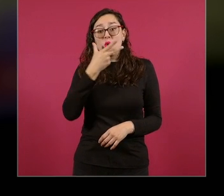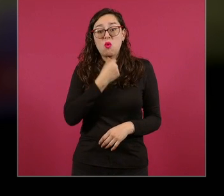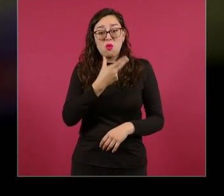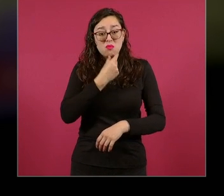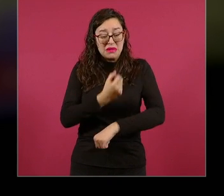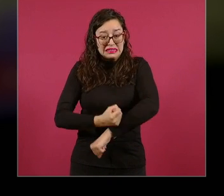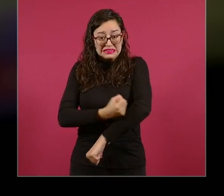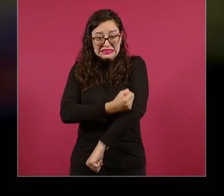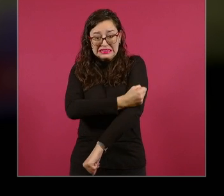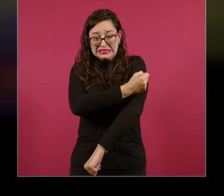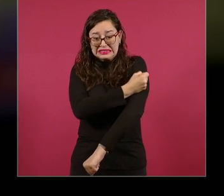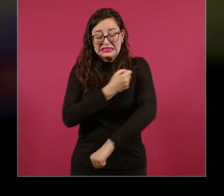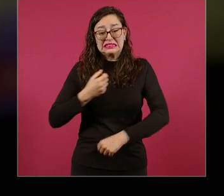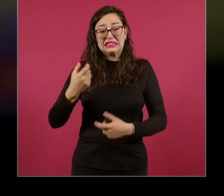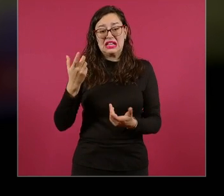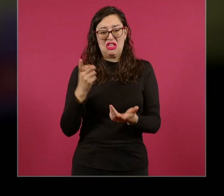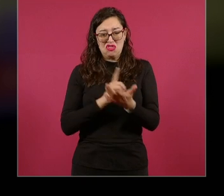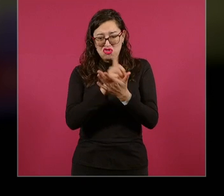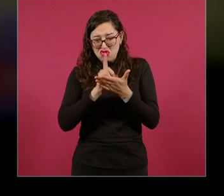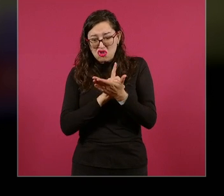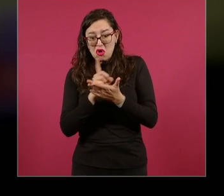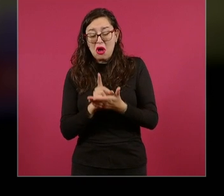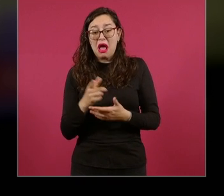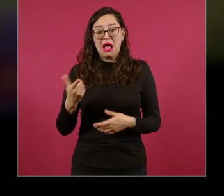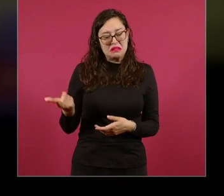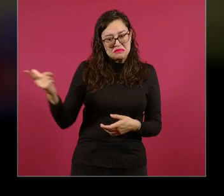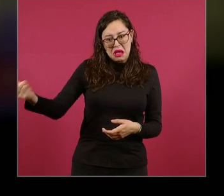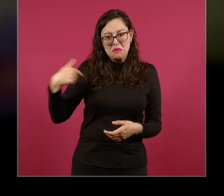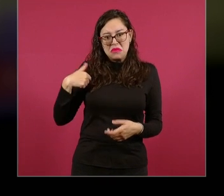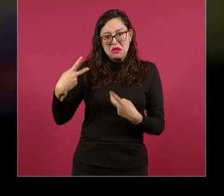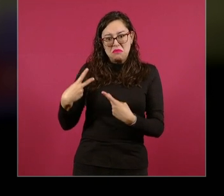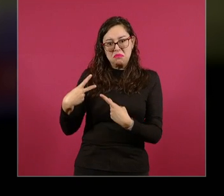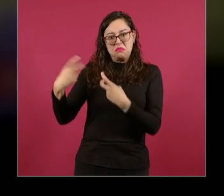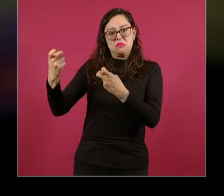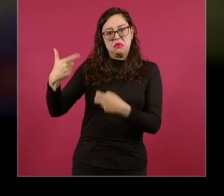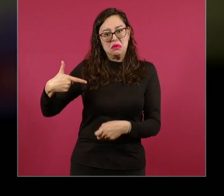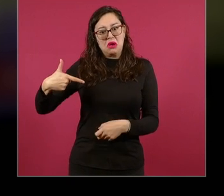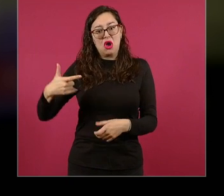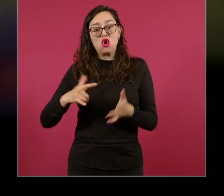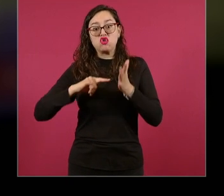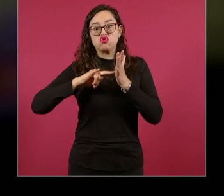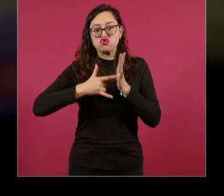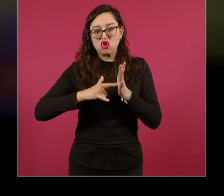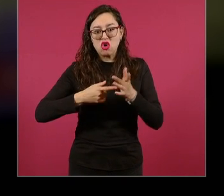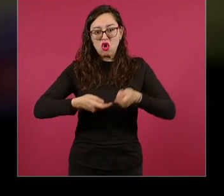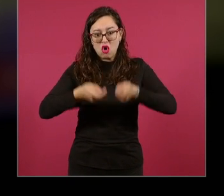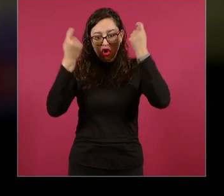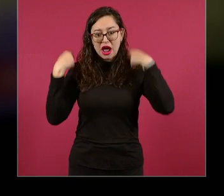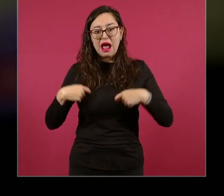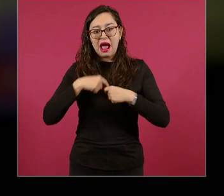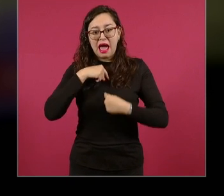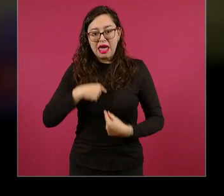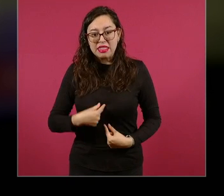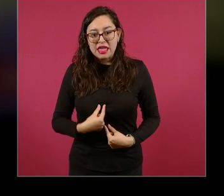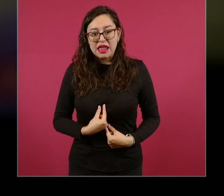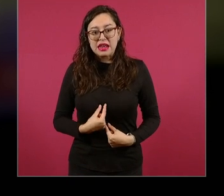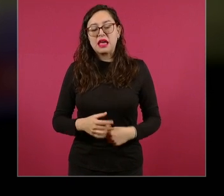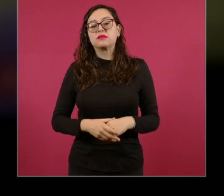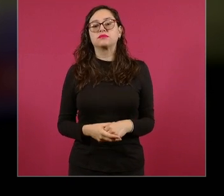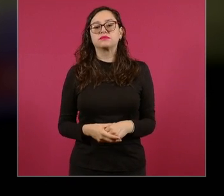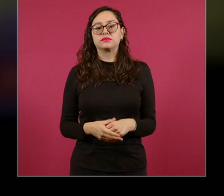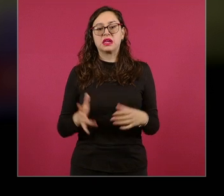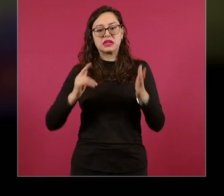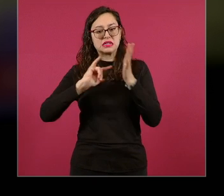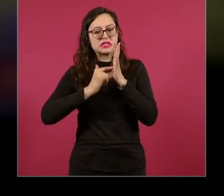tatuajes, como drogado, golpeado. Me asaltó con un arma. Me quitó un reloj y una cadena. ¿Cómo era el reloj?